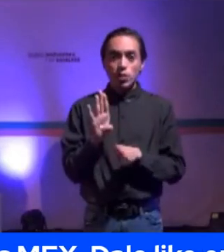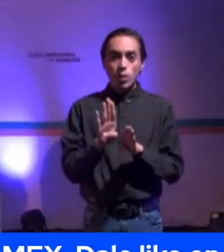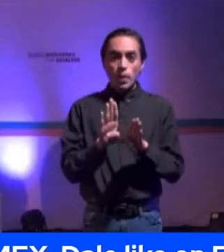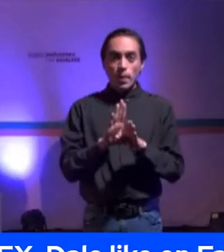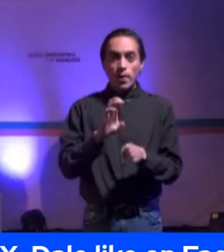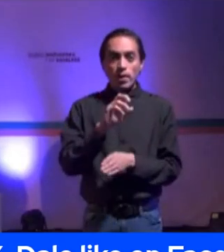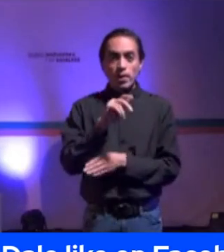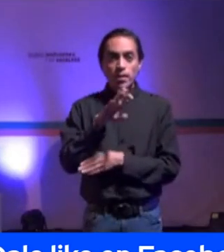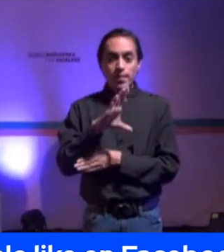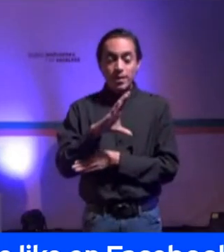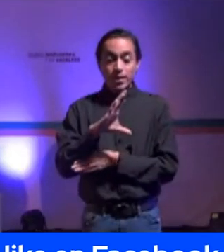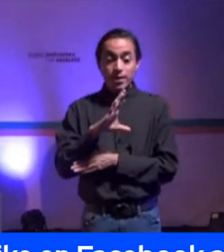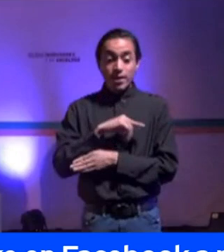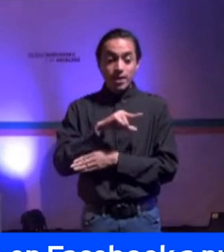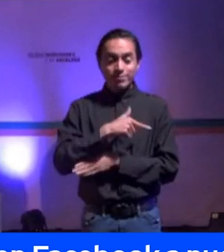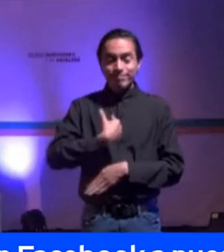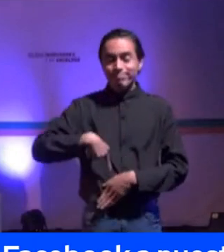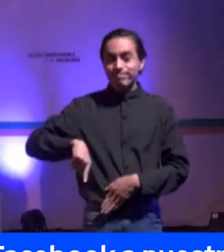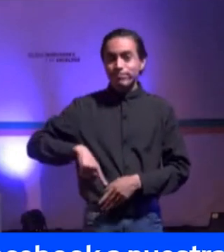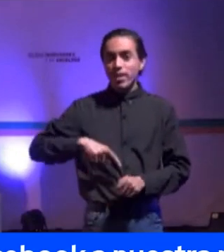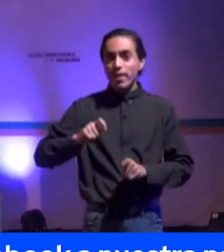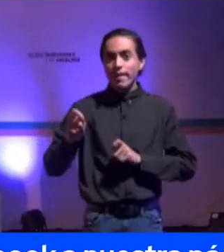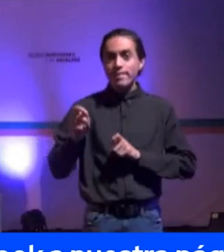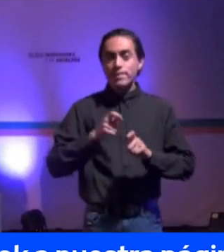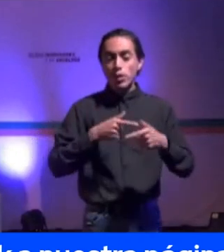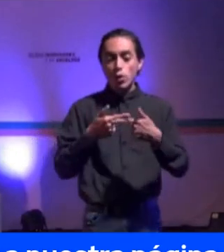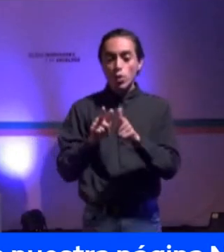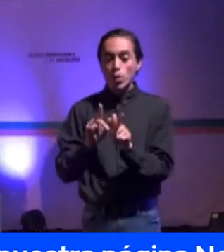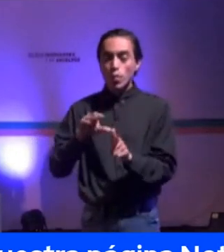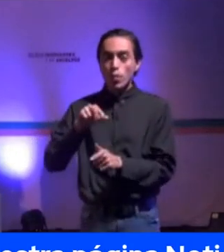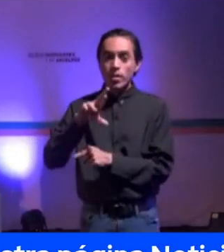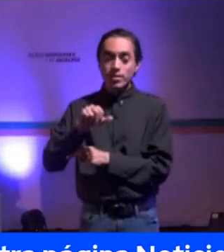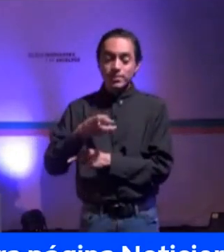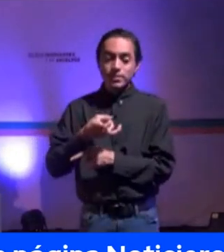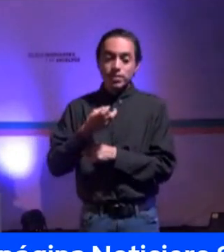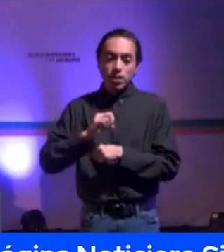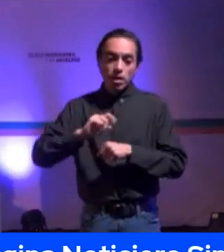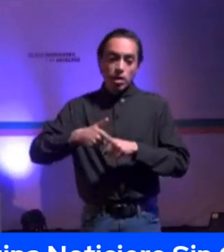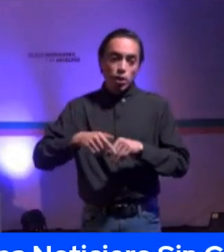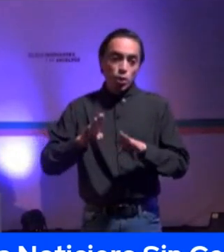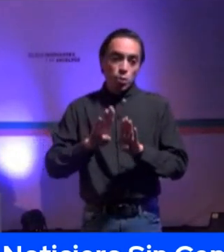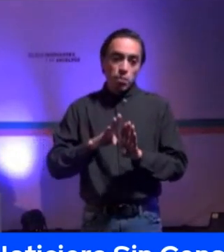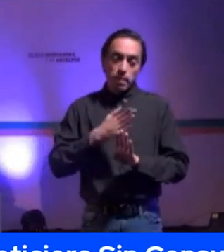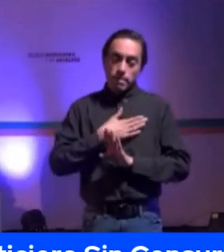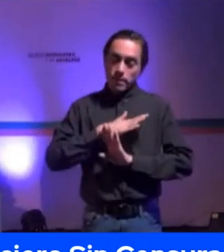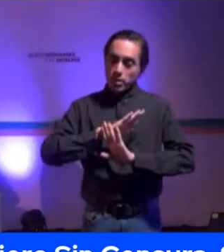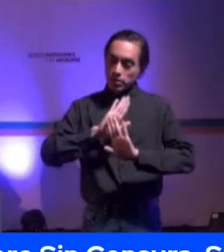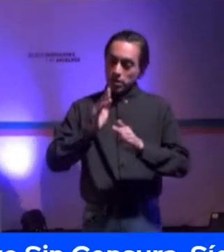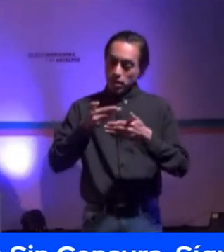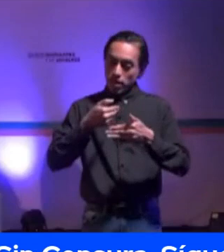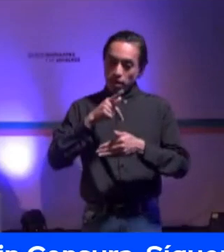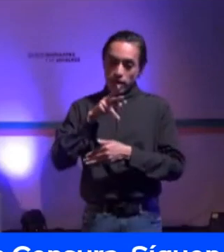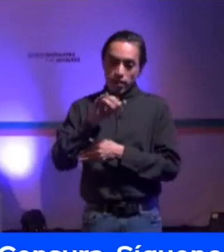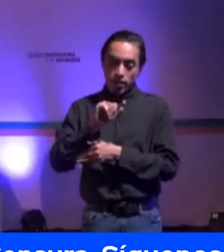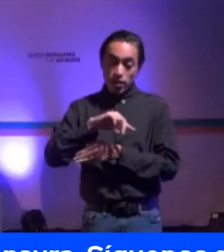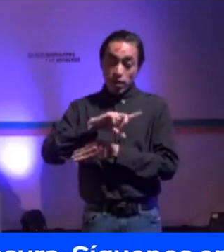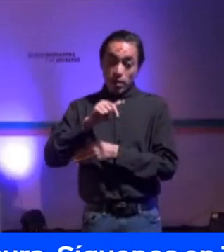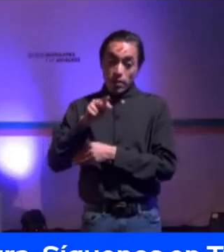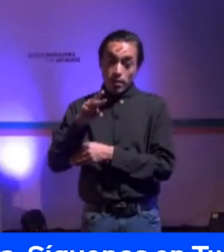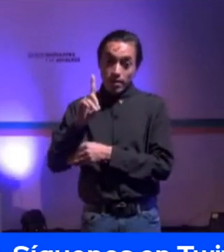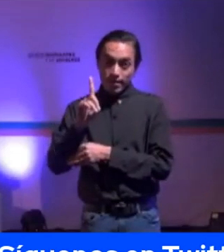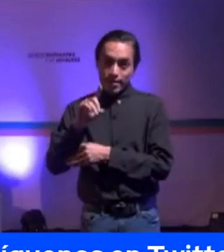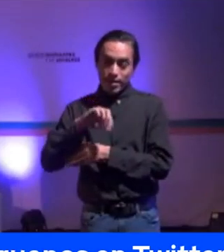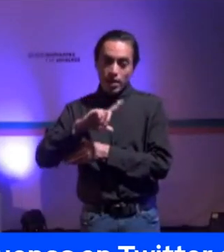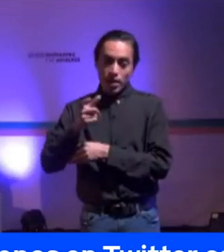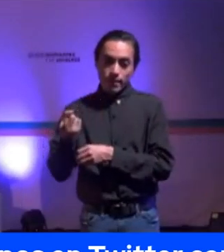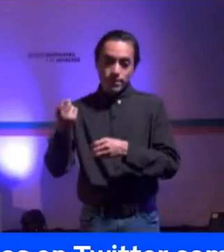que siendo gobernado por un morenista, bueno, un chapulín, que era del PRD y se brincó a